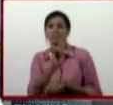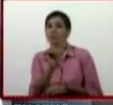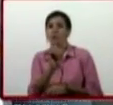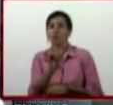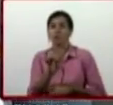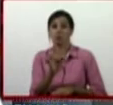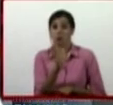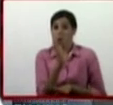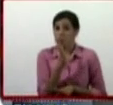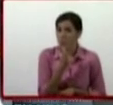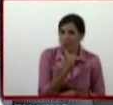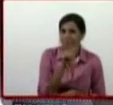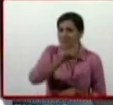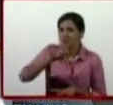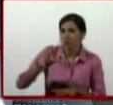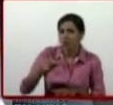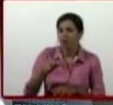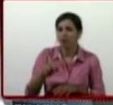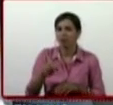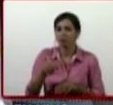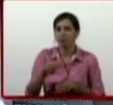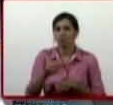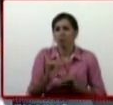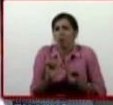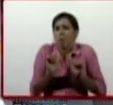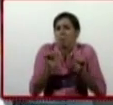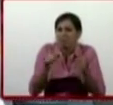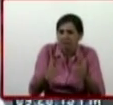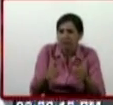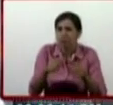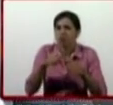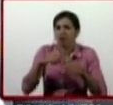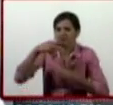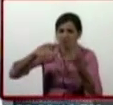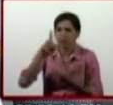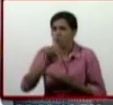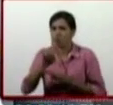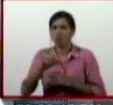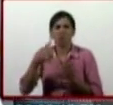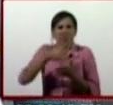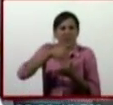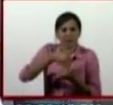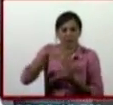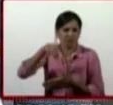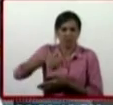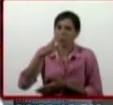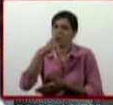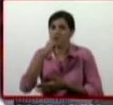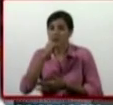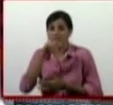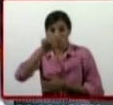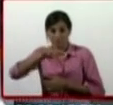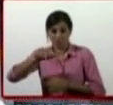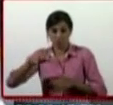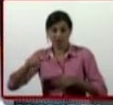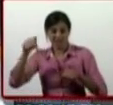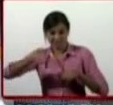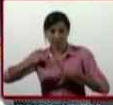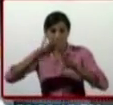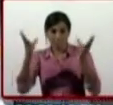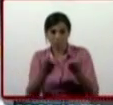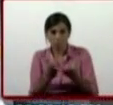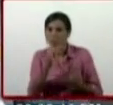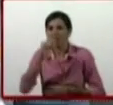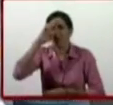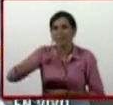no tienen gente débil. En este mundo no respetan a los débiles. Tenemos que